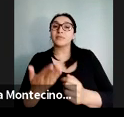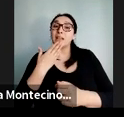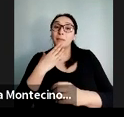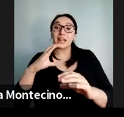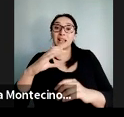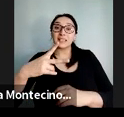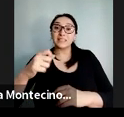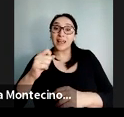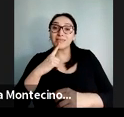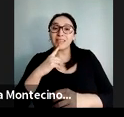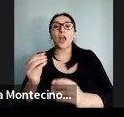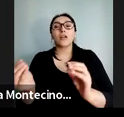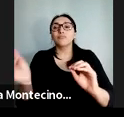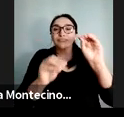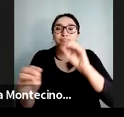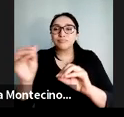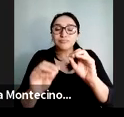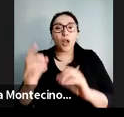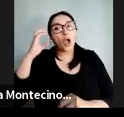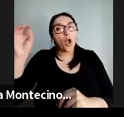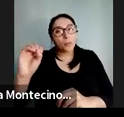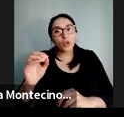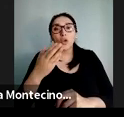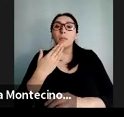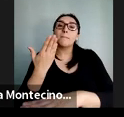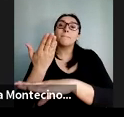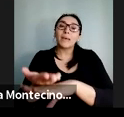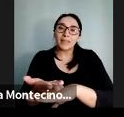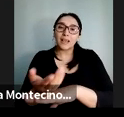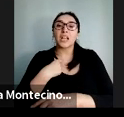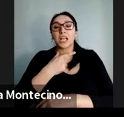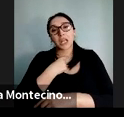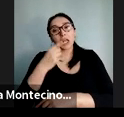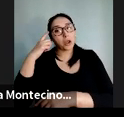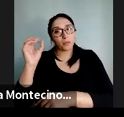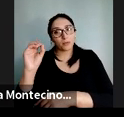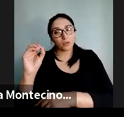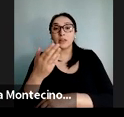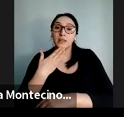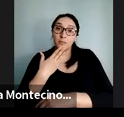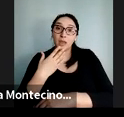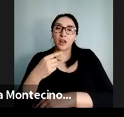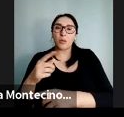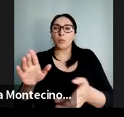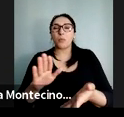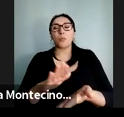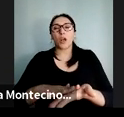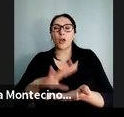agregar comentarios o solicitar la palabra. Y también señalar que los discursos de odio no están